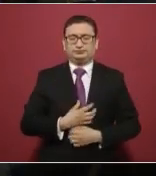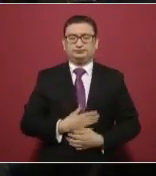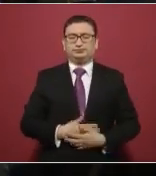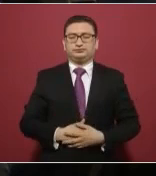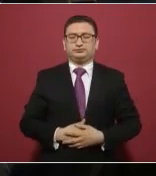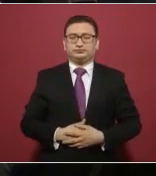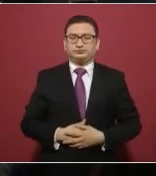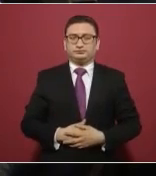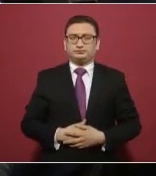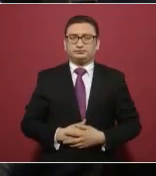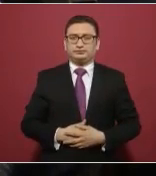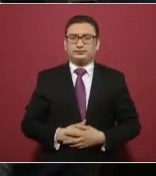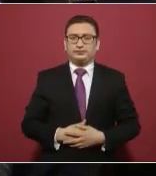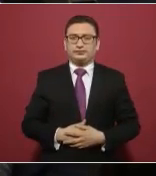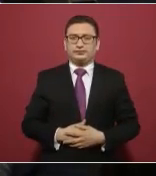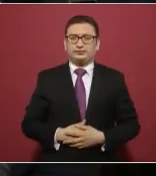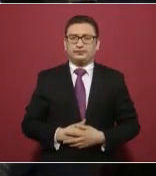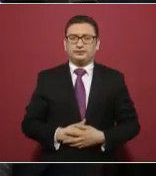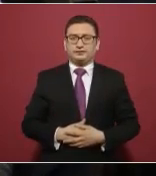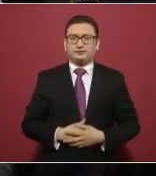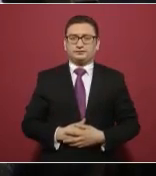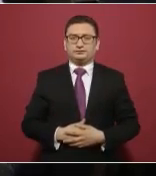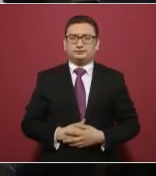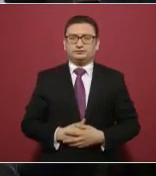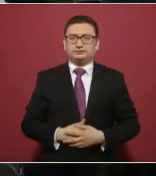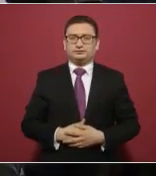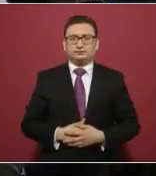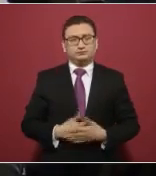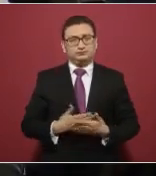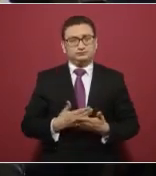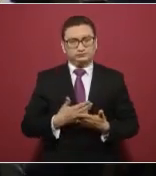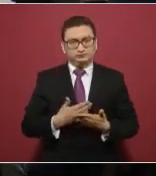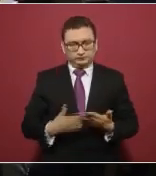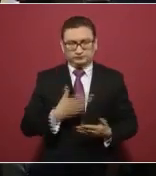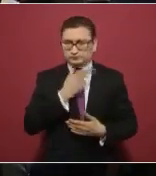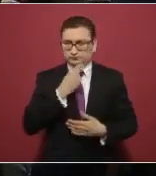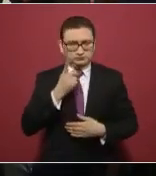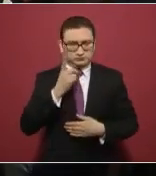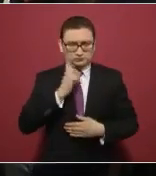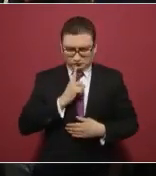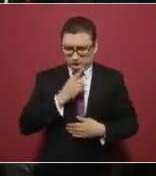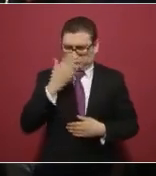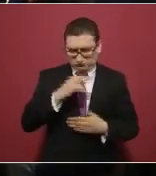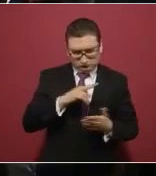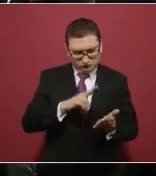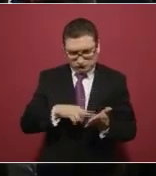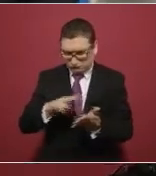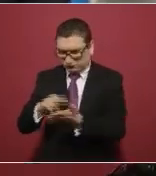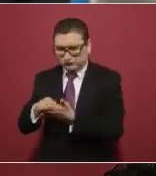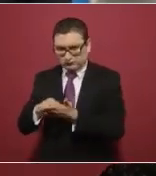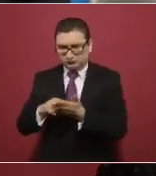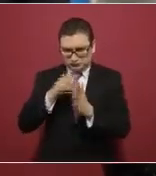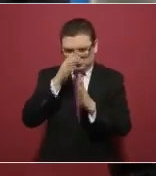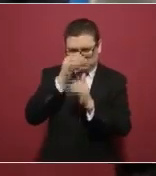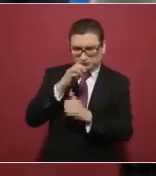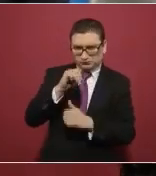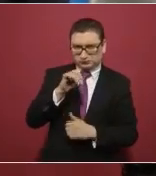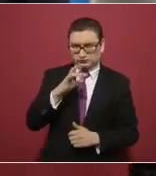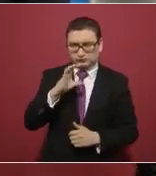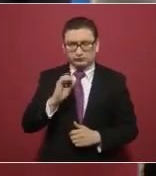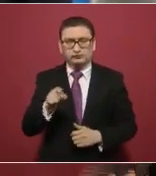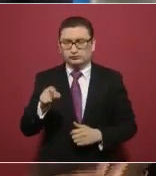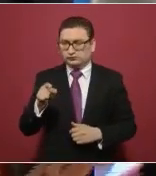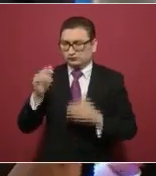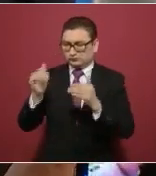A continuación, damas y caballeros, se firma el Acuerdo Marco entre el Gobierno de los Estados Unidos Mexicanos y la Oficina del